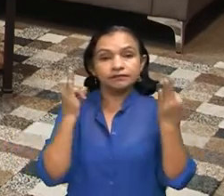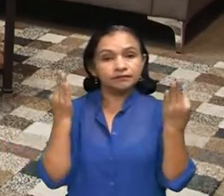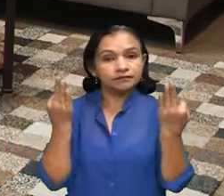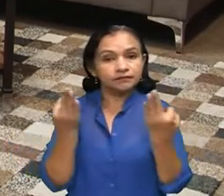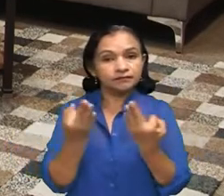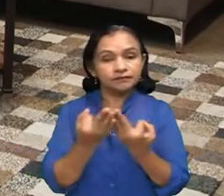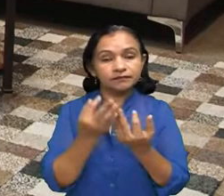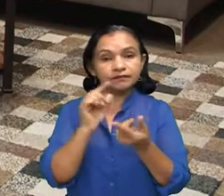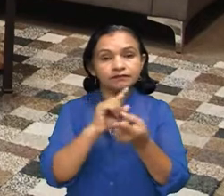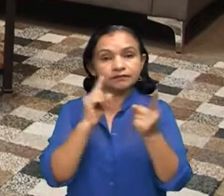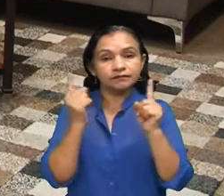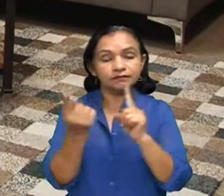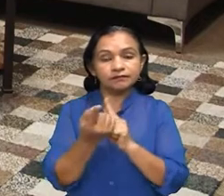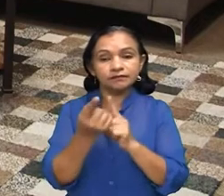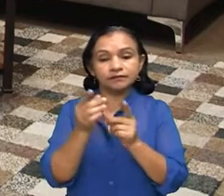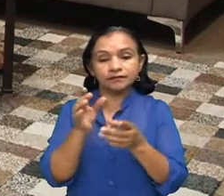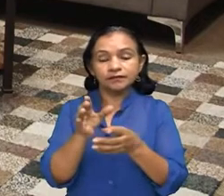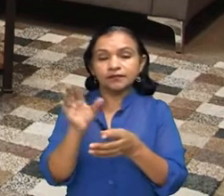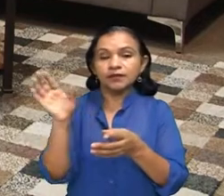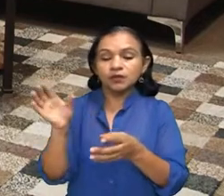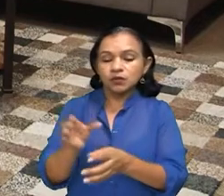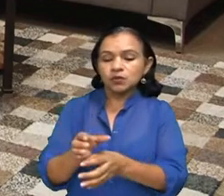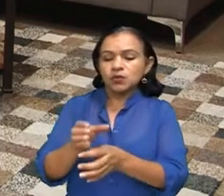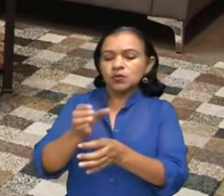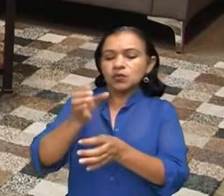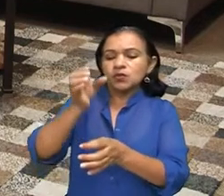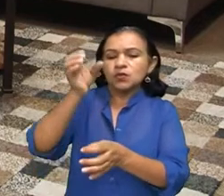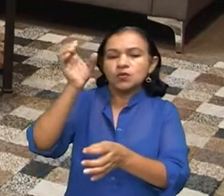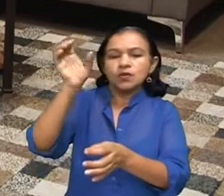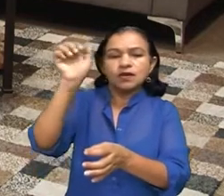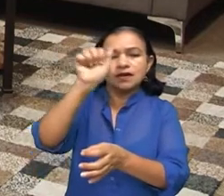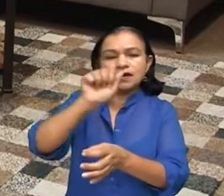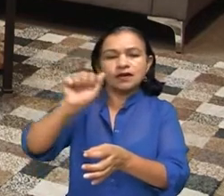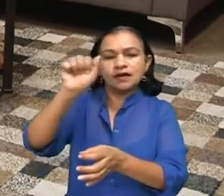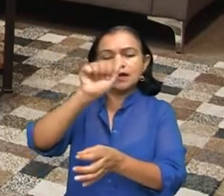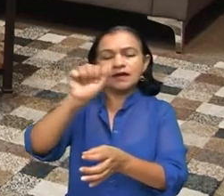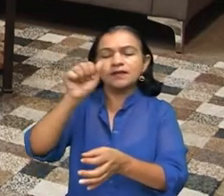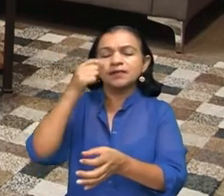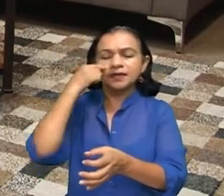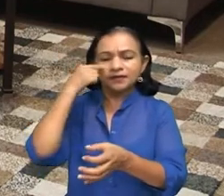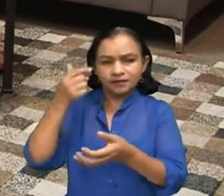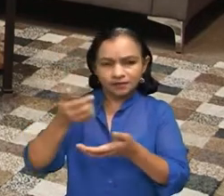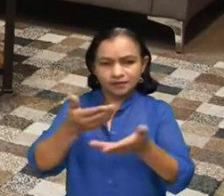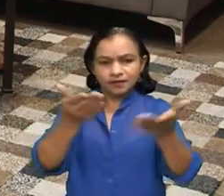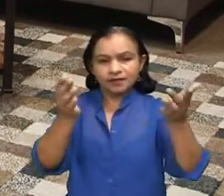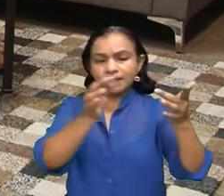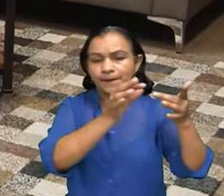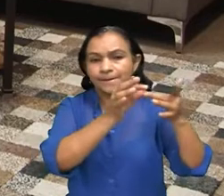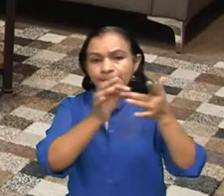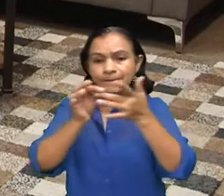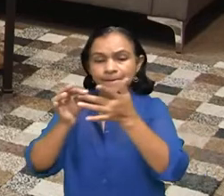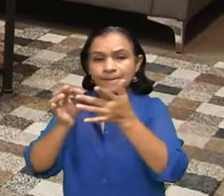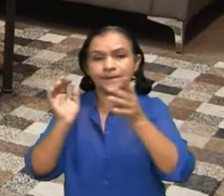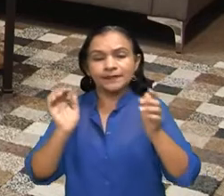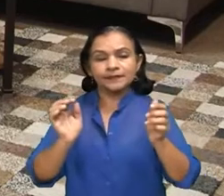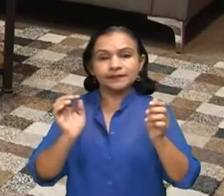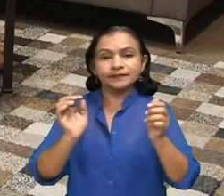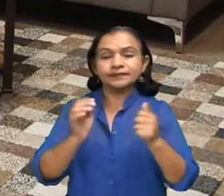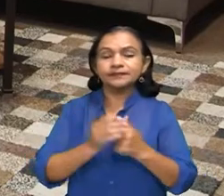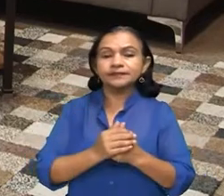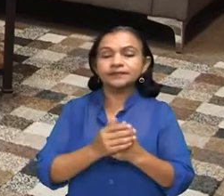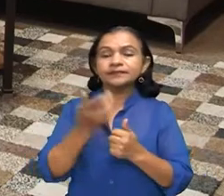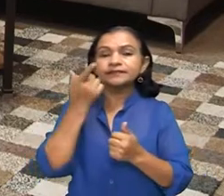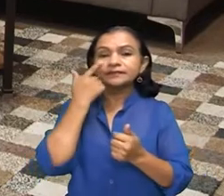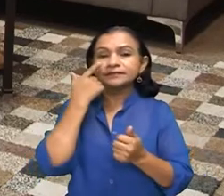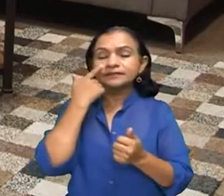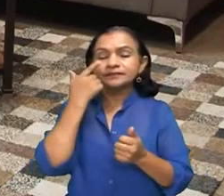la transformación del bambú. En esa dinámica tenemos un reportaje especial que han preparado nuestro equipo de prensa.